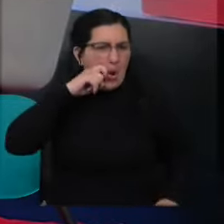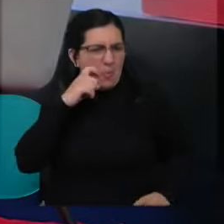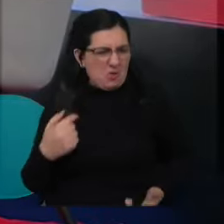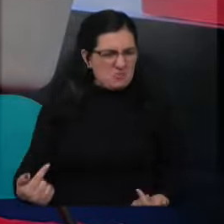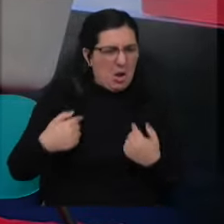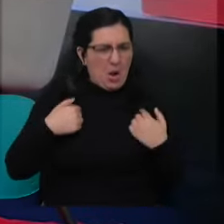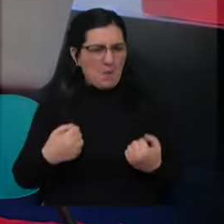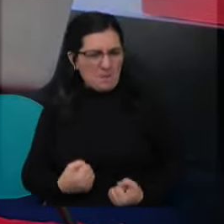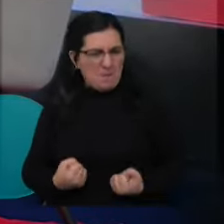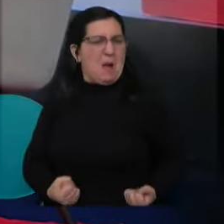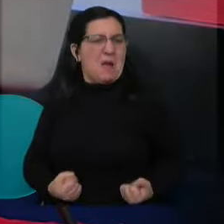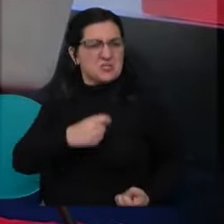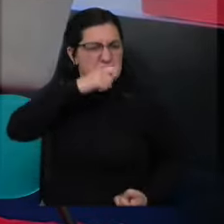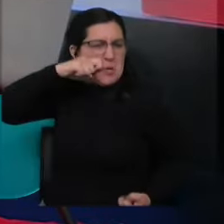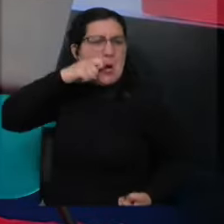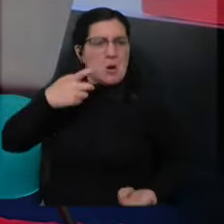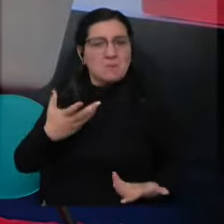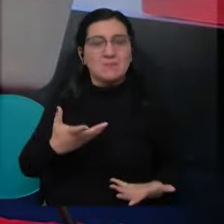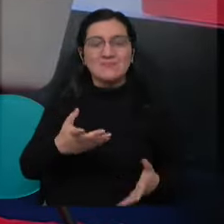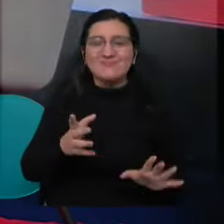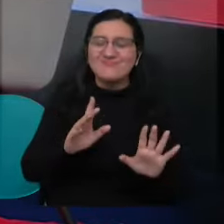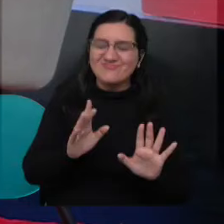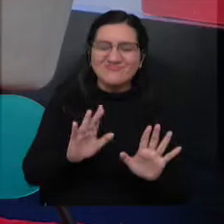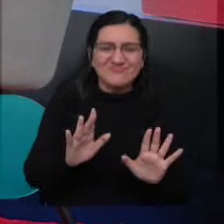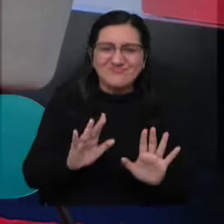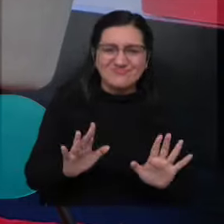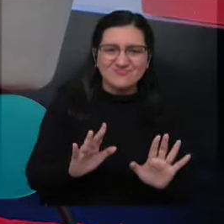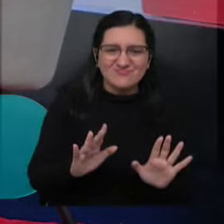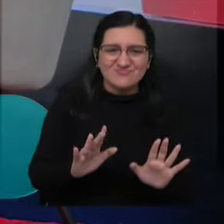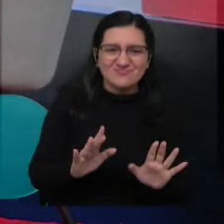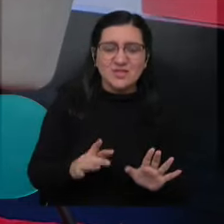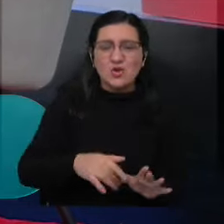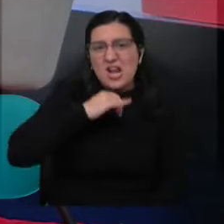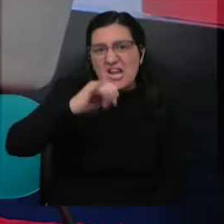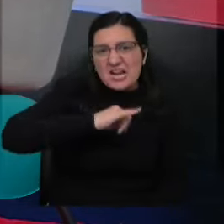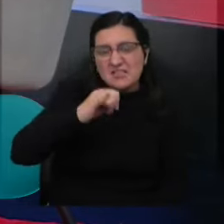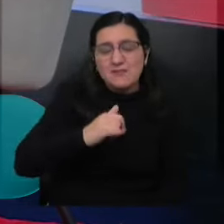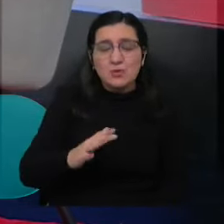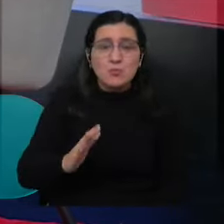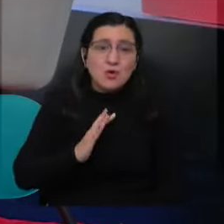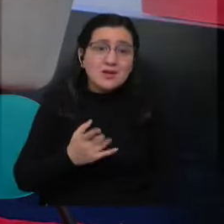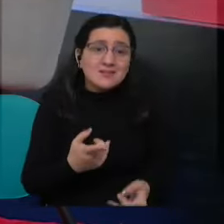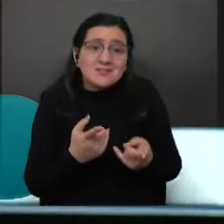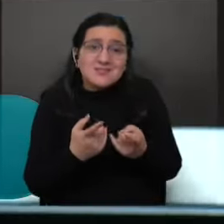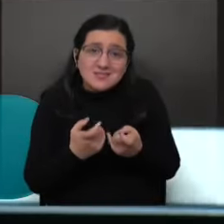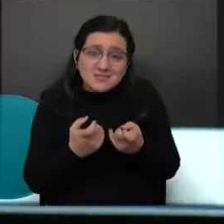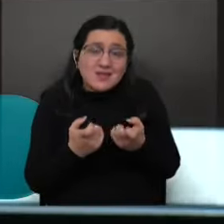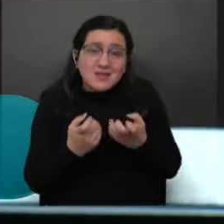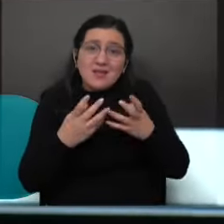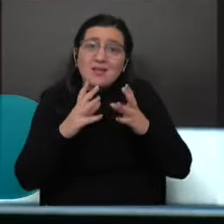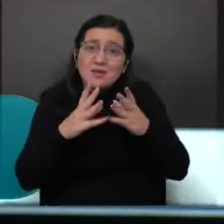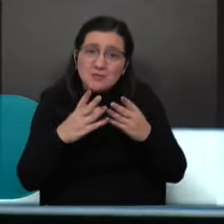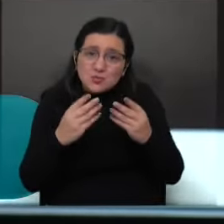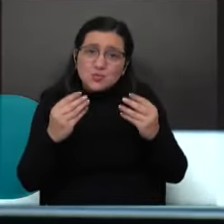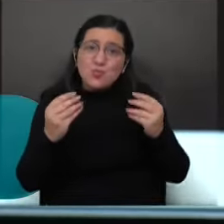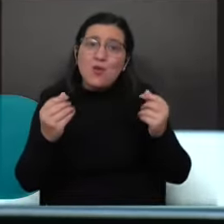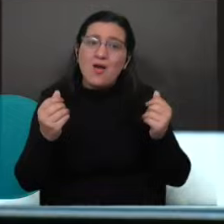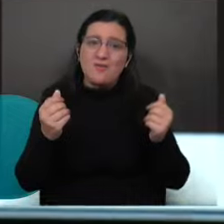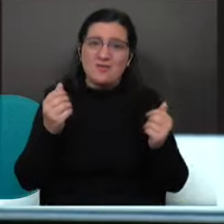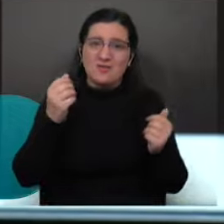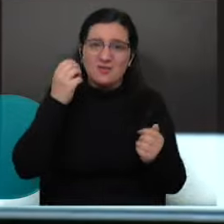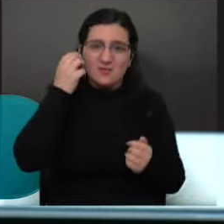el fútbol e desde el lado de la narrativa de una mujer necesita salir y eso ya abre el campo